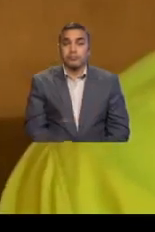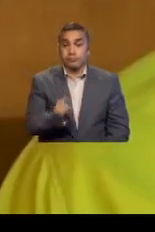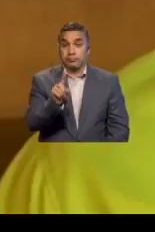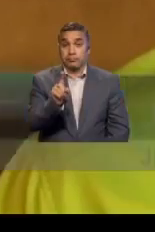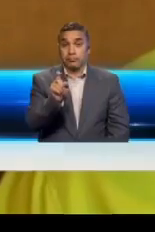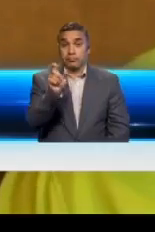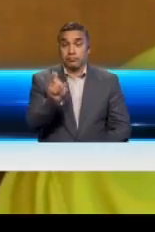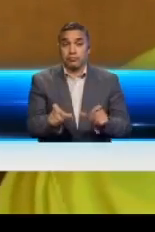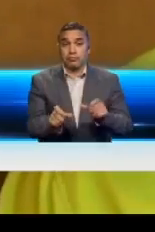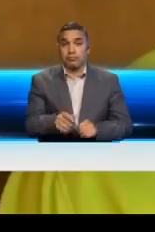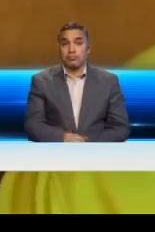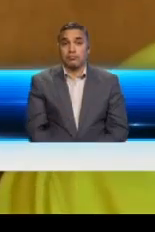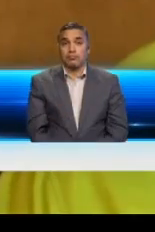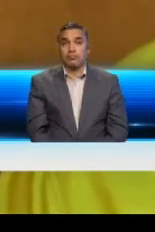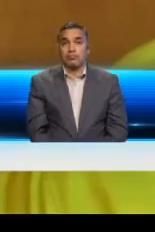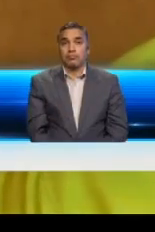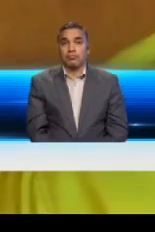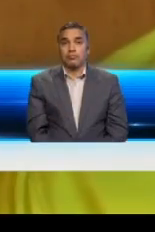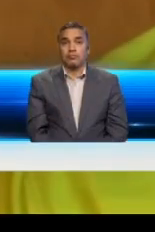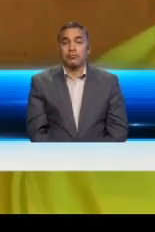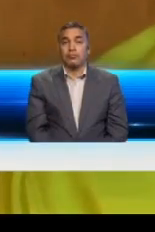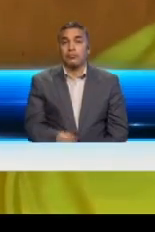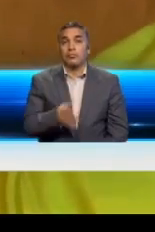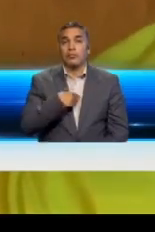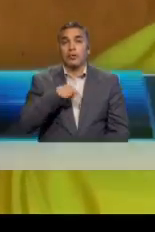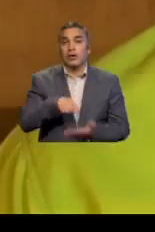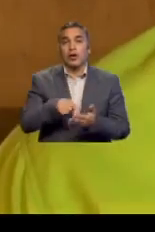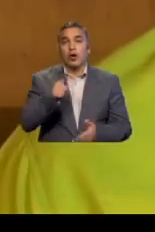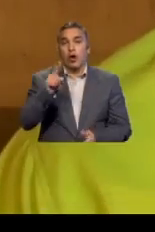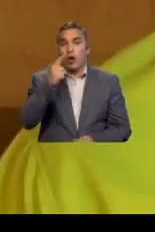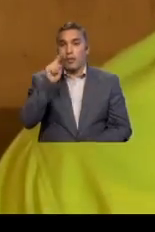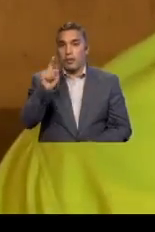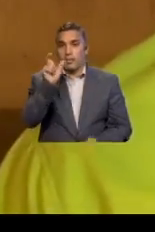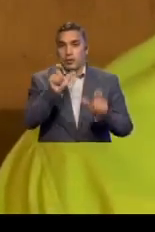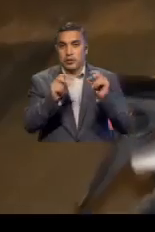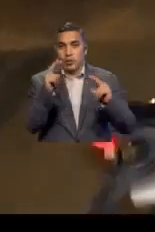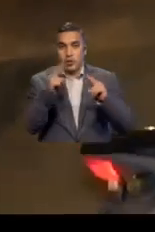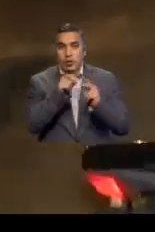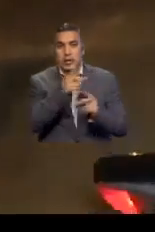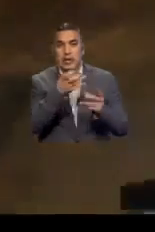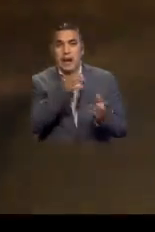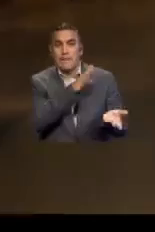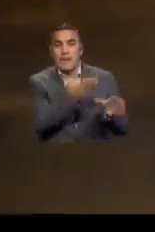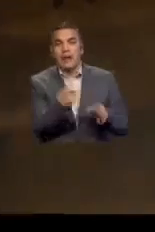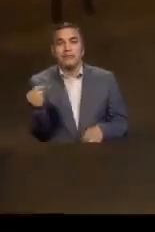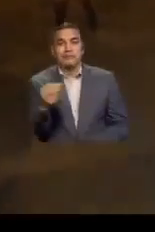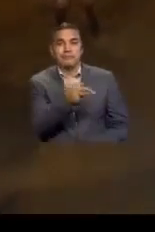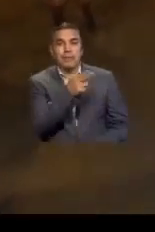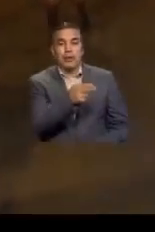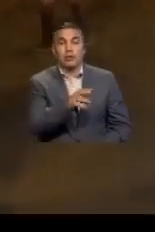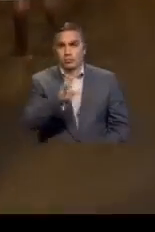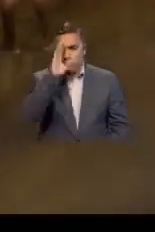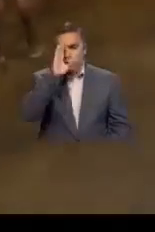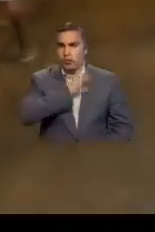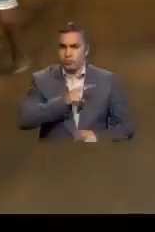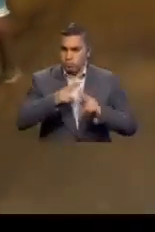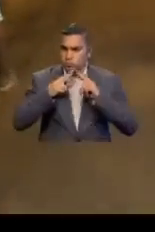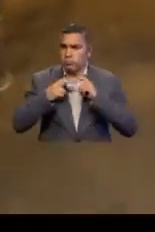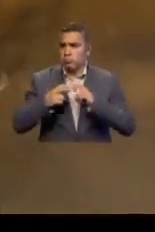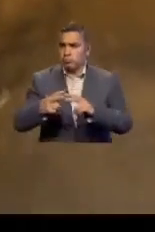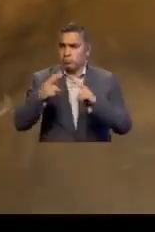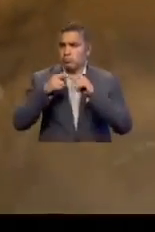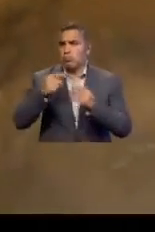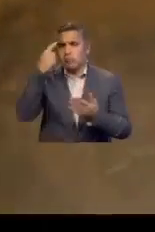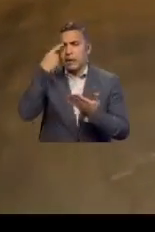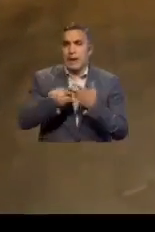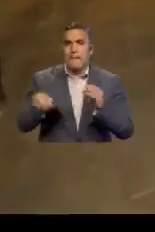muertes selectivas, es decir, que van direccionadas a cierto tipo de personas por ajuste de cuentas. Policía y fiscalía investigan el suceso